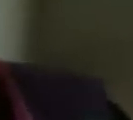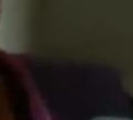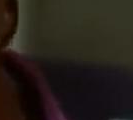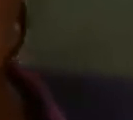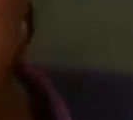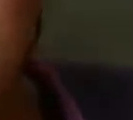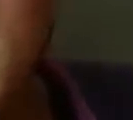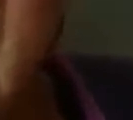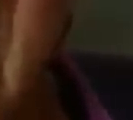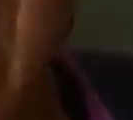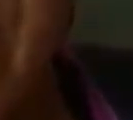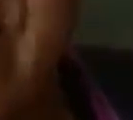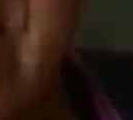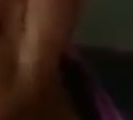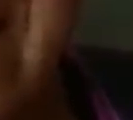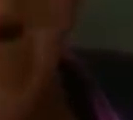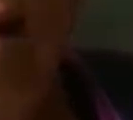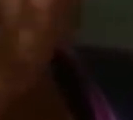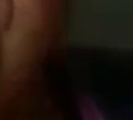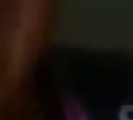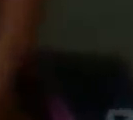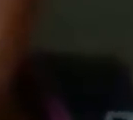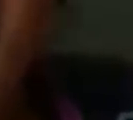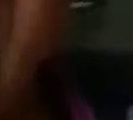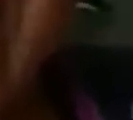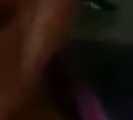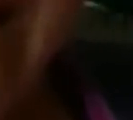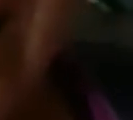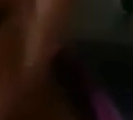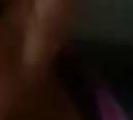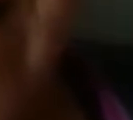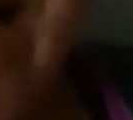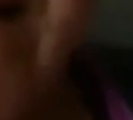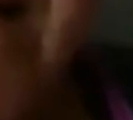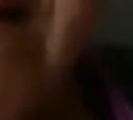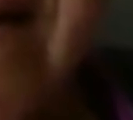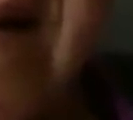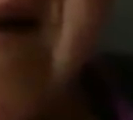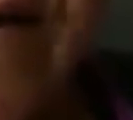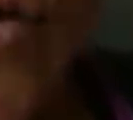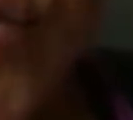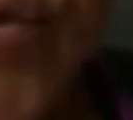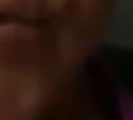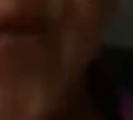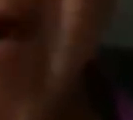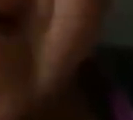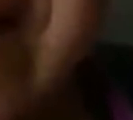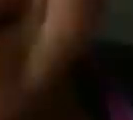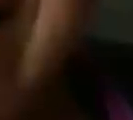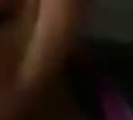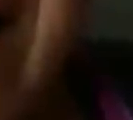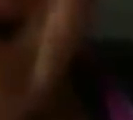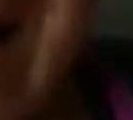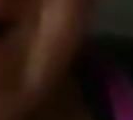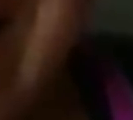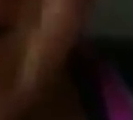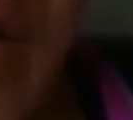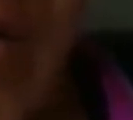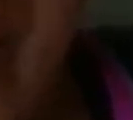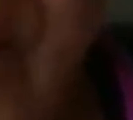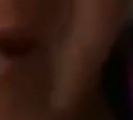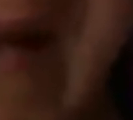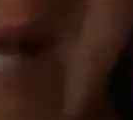estamos cansados de que nos tengan encerrados. Estamos hostigados de tanta maldad. Nosotros no somos así,